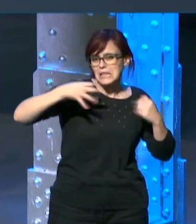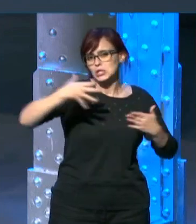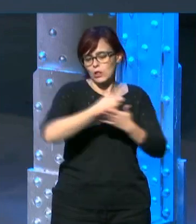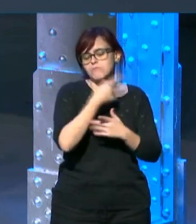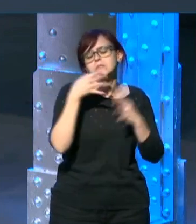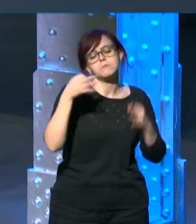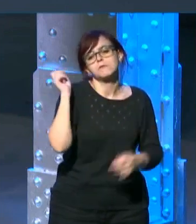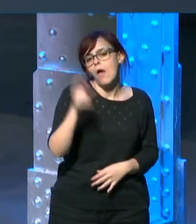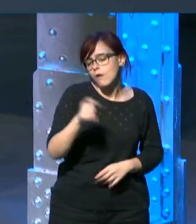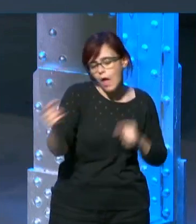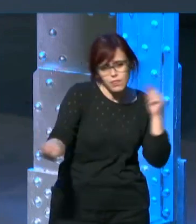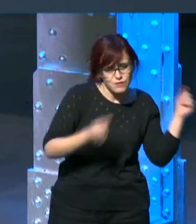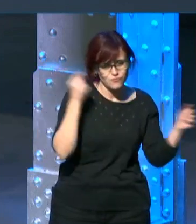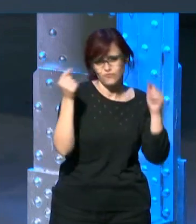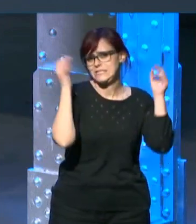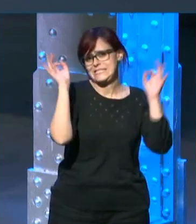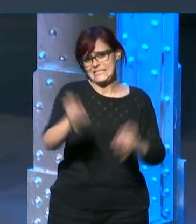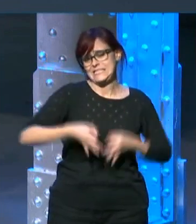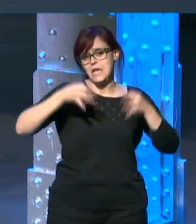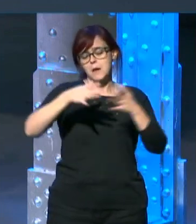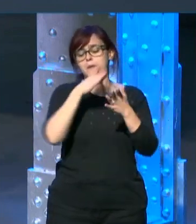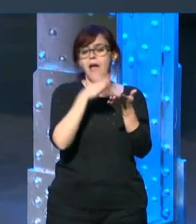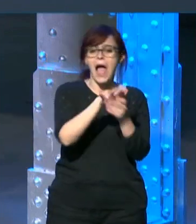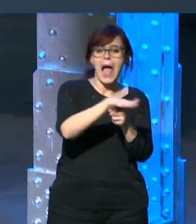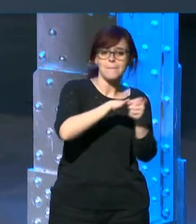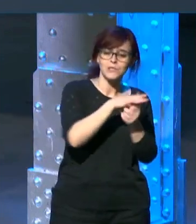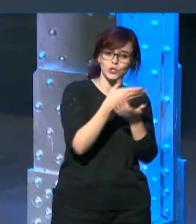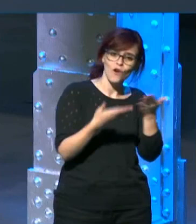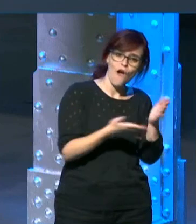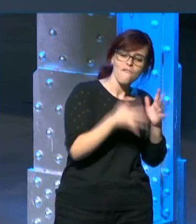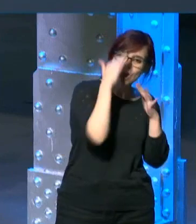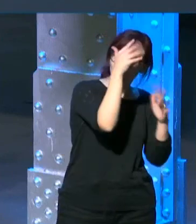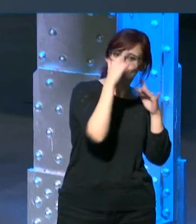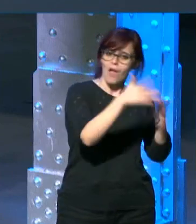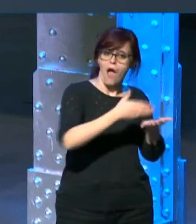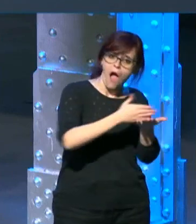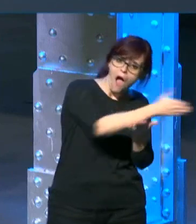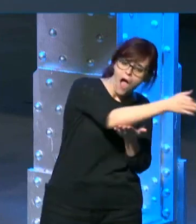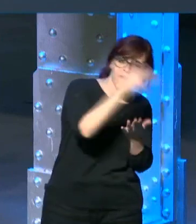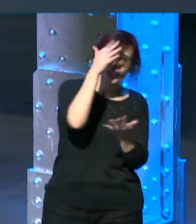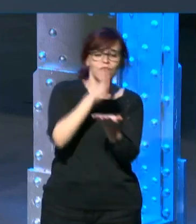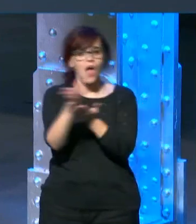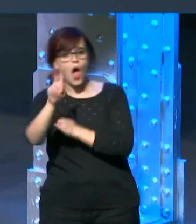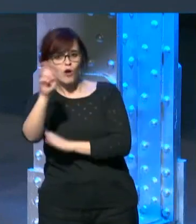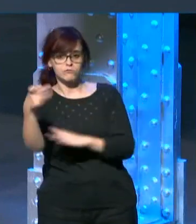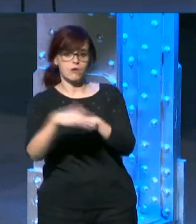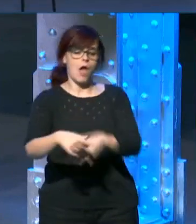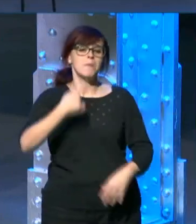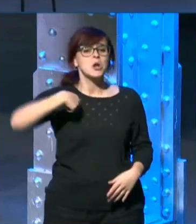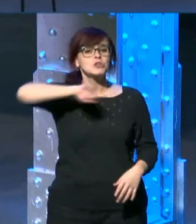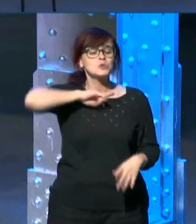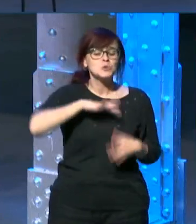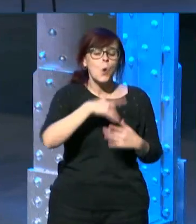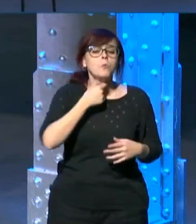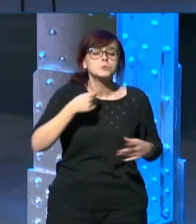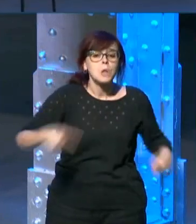de discusión en el que yo siempre he encontrado dos corrientes, o sea que no es una cosa normal. Yo creo que nos gusta polemizar normalmente o